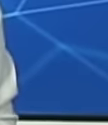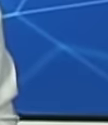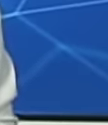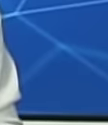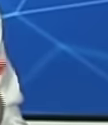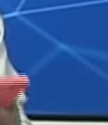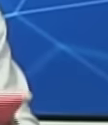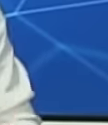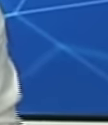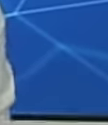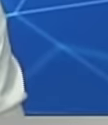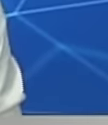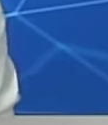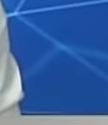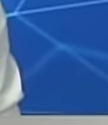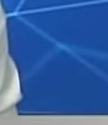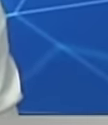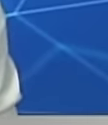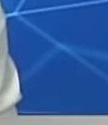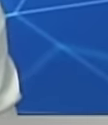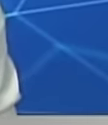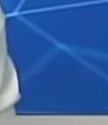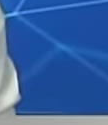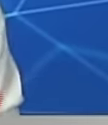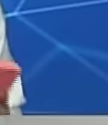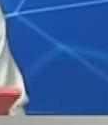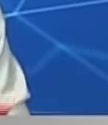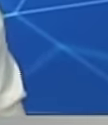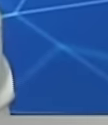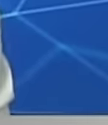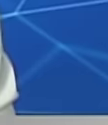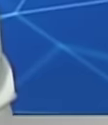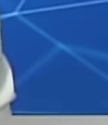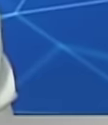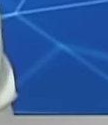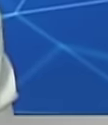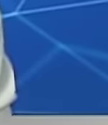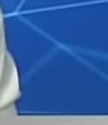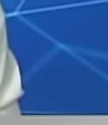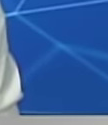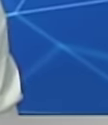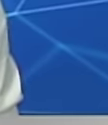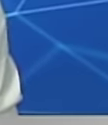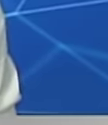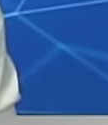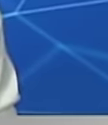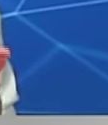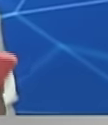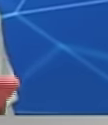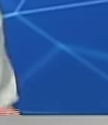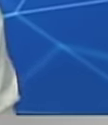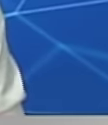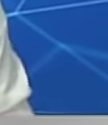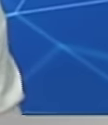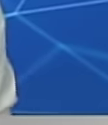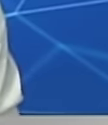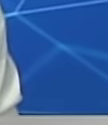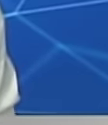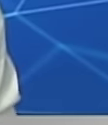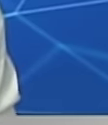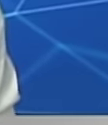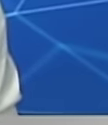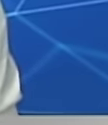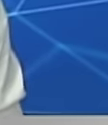Sí, muy buenas tardes, Barry, toda la audiencia de Venezolana de Televisión. 12:49 minutos del mediodía, se genera información